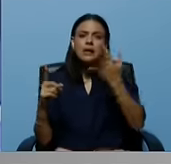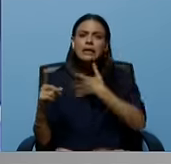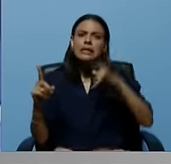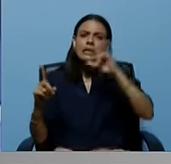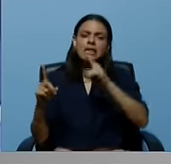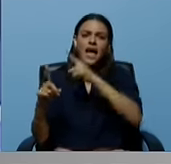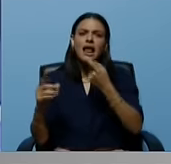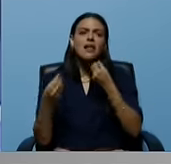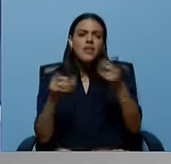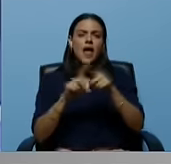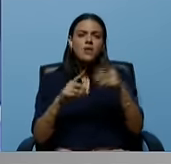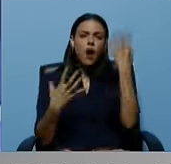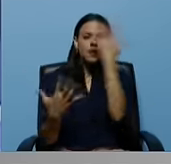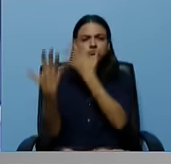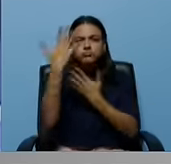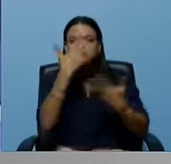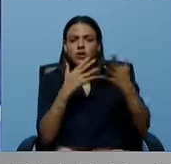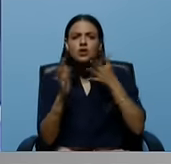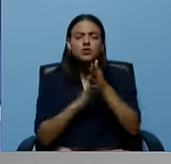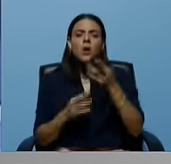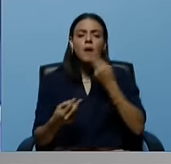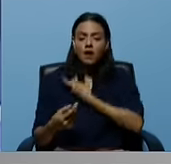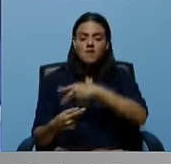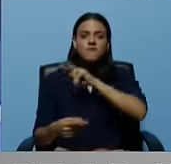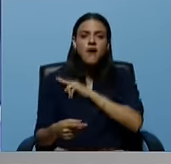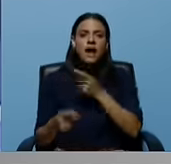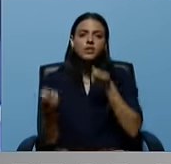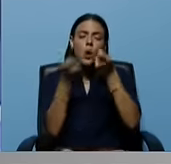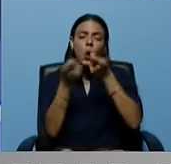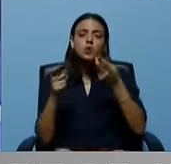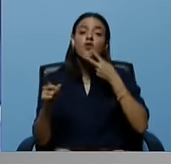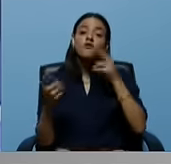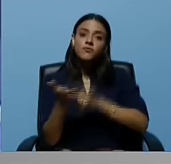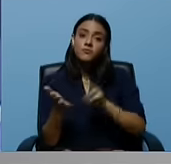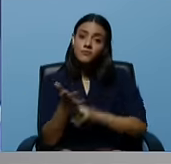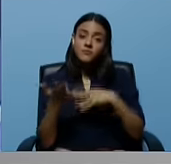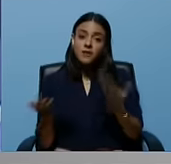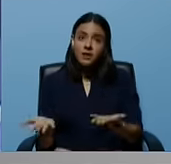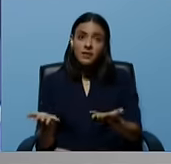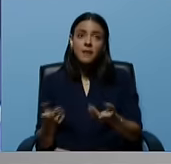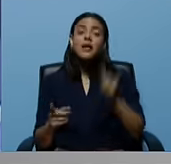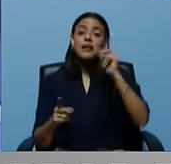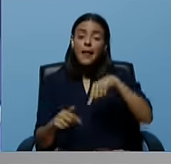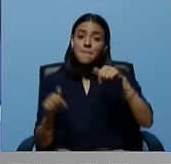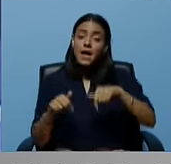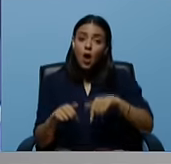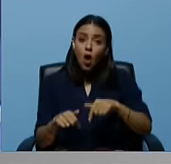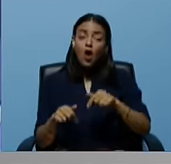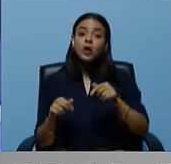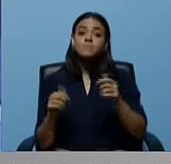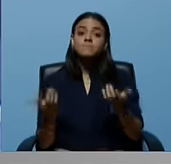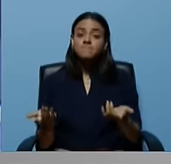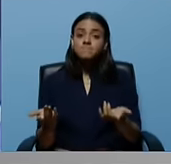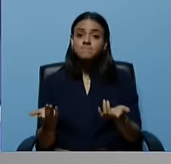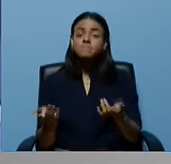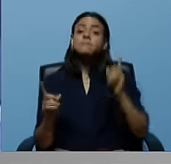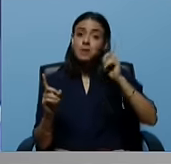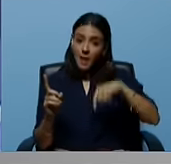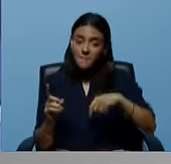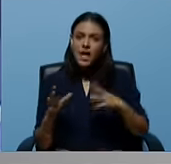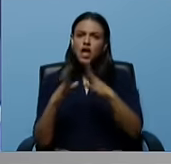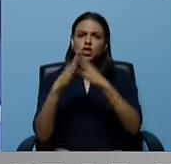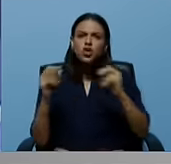de torcer el curso de la verdad. También, perdónenme que esté tan refranero el día de hoy, también